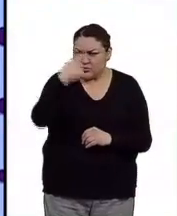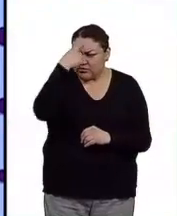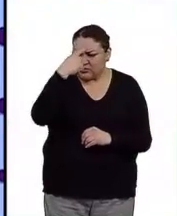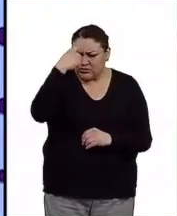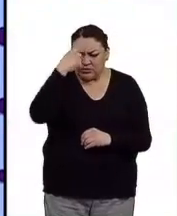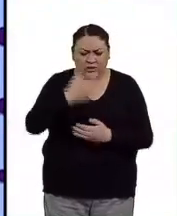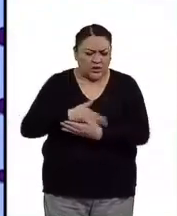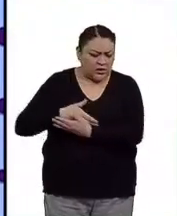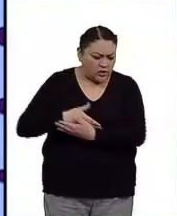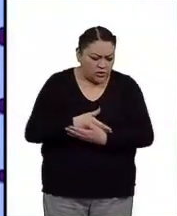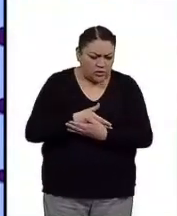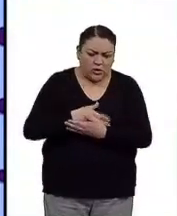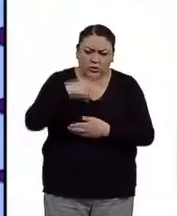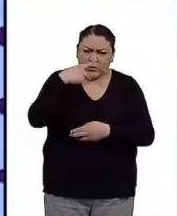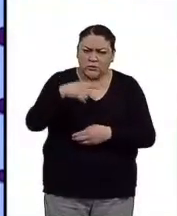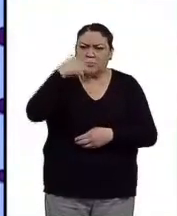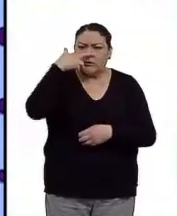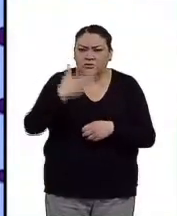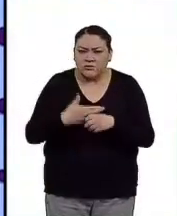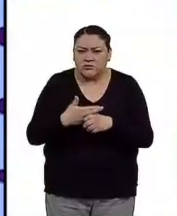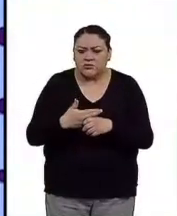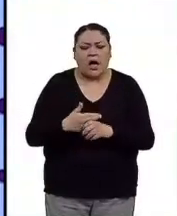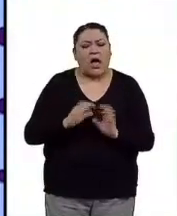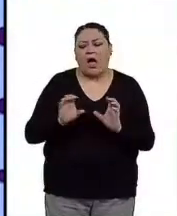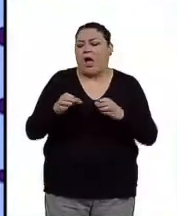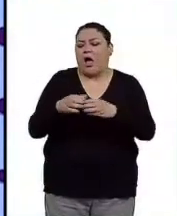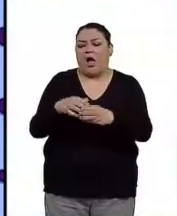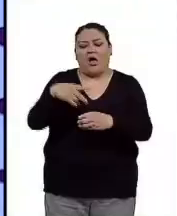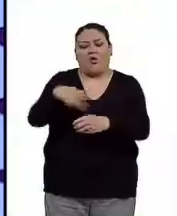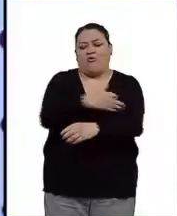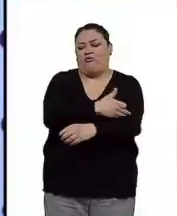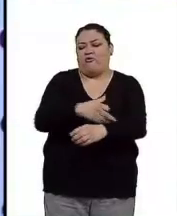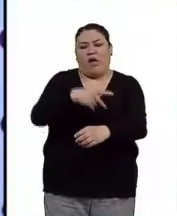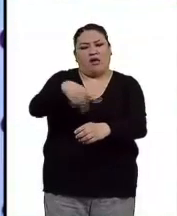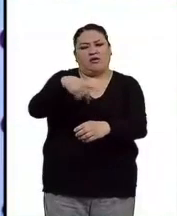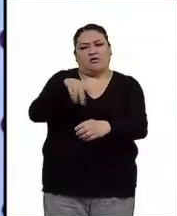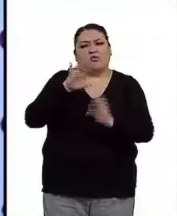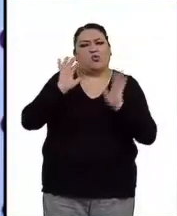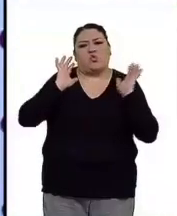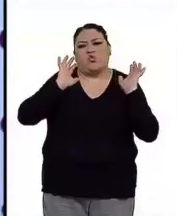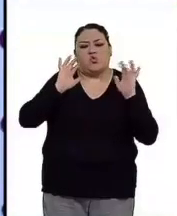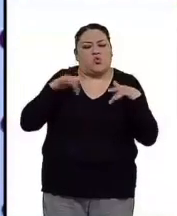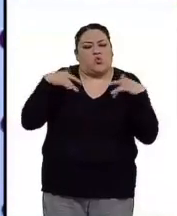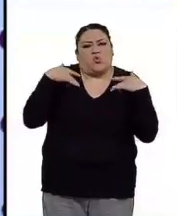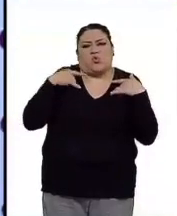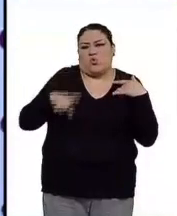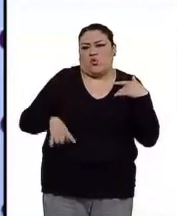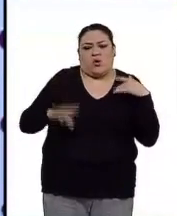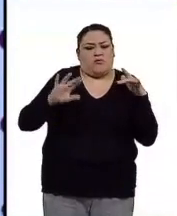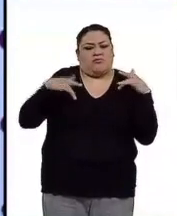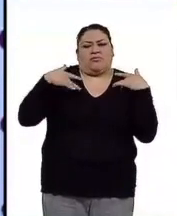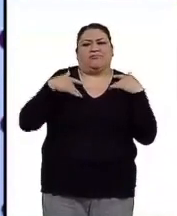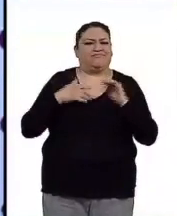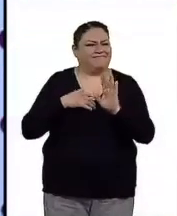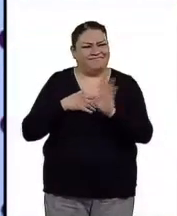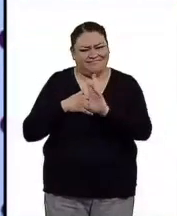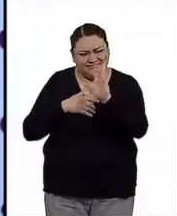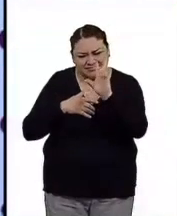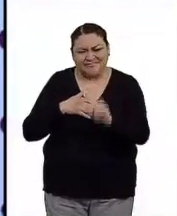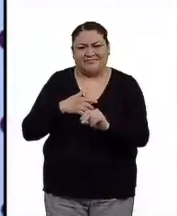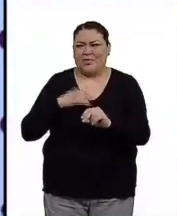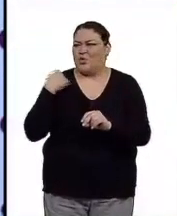los cuidados es responsabilidad únicamente de los individuos hacia una